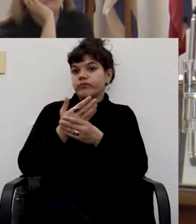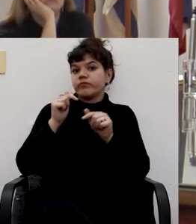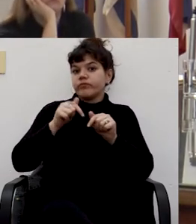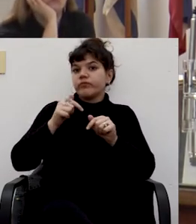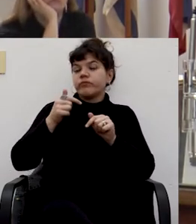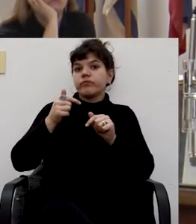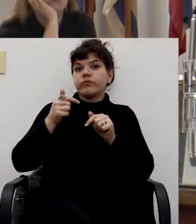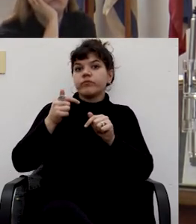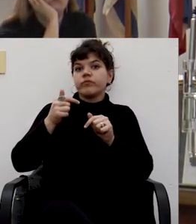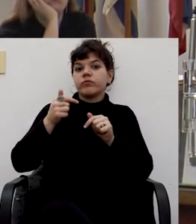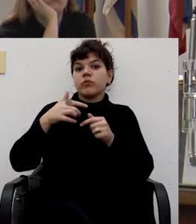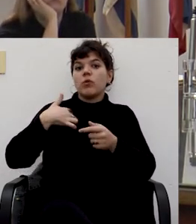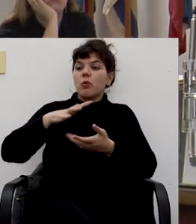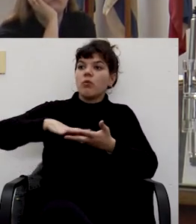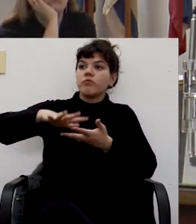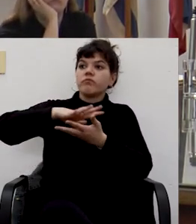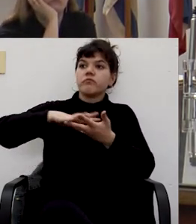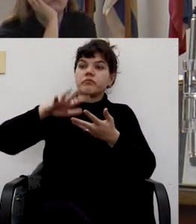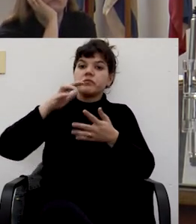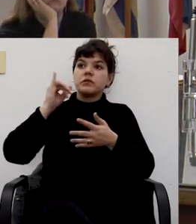CEF en relación